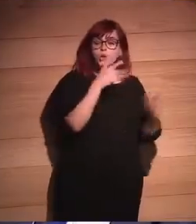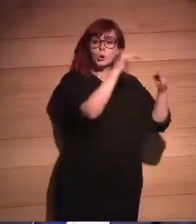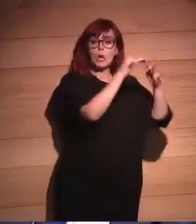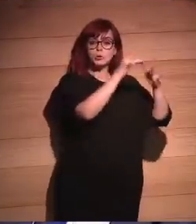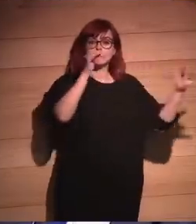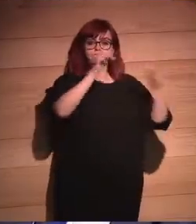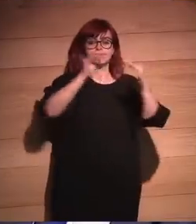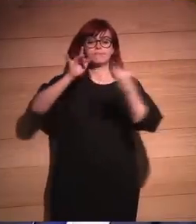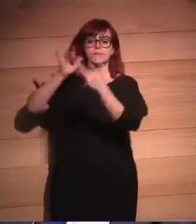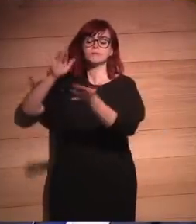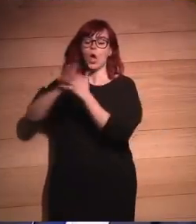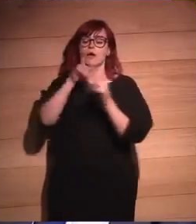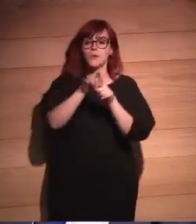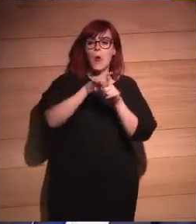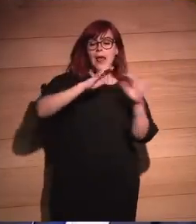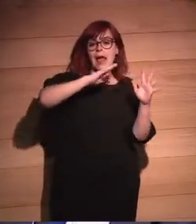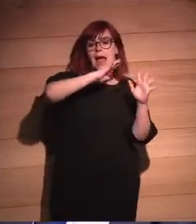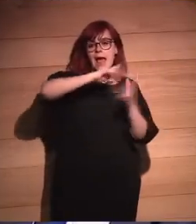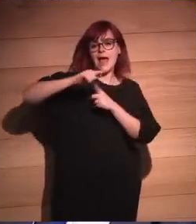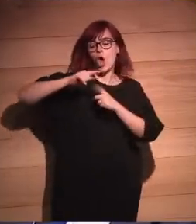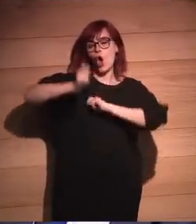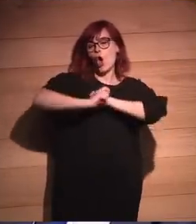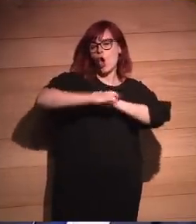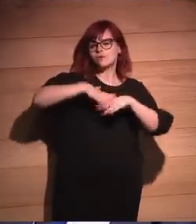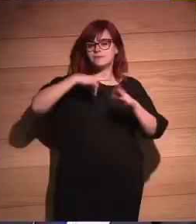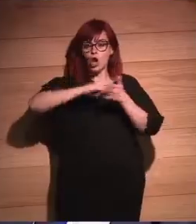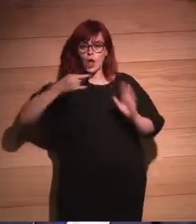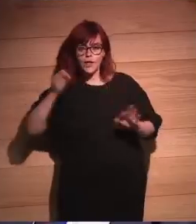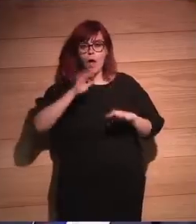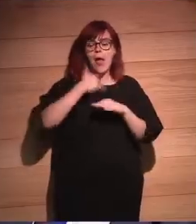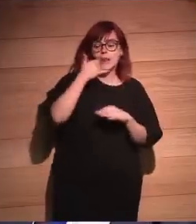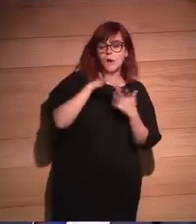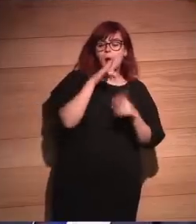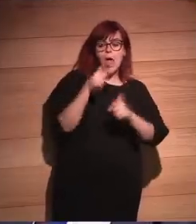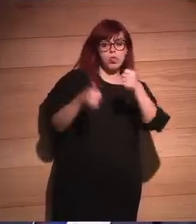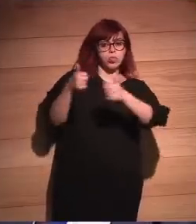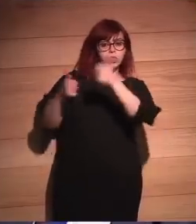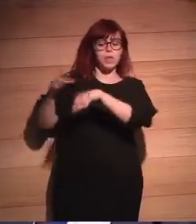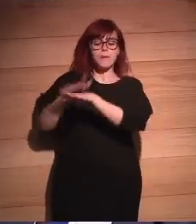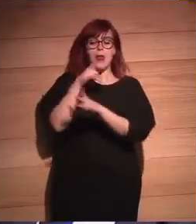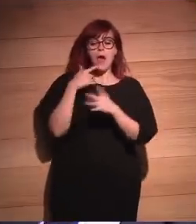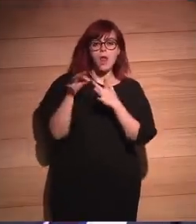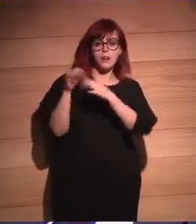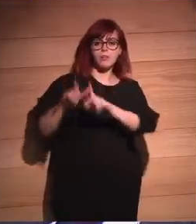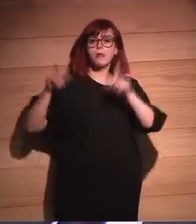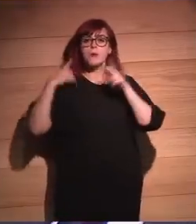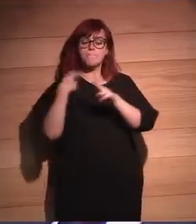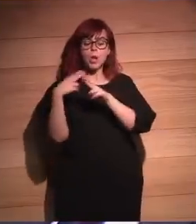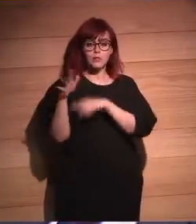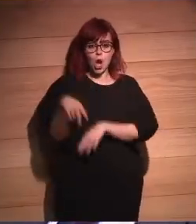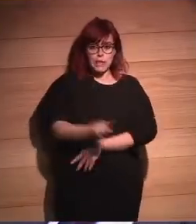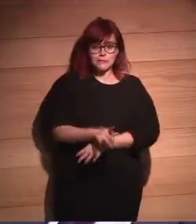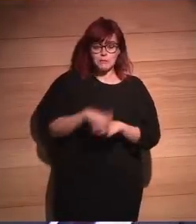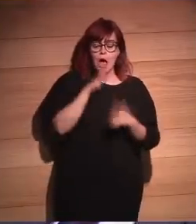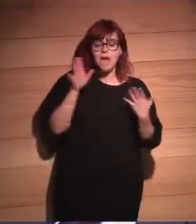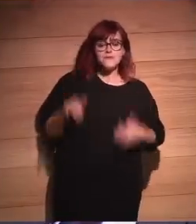la geotecnología o la estrategia de utilizar la tecnología como estrategia de posicionamiento geopolítico, porque obviamente no es la solución,